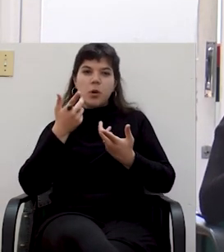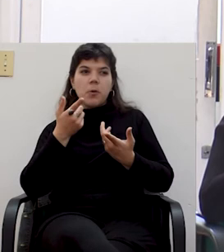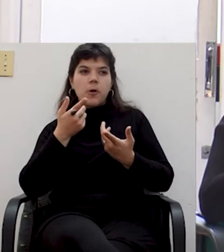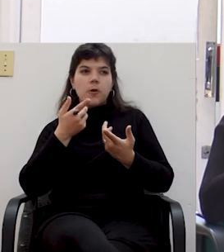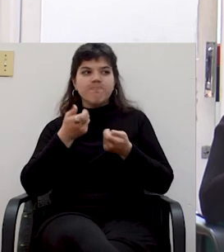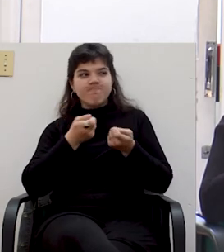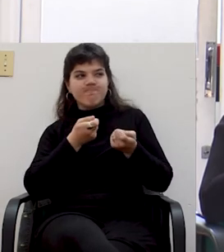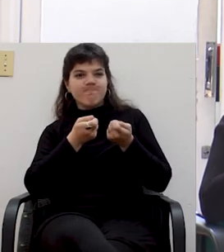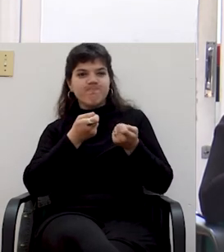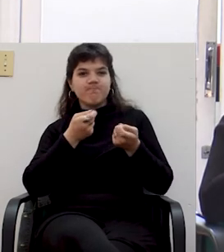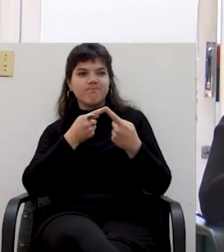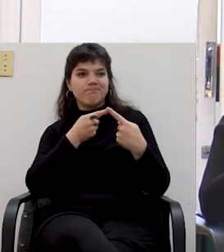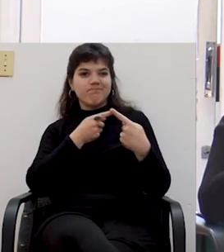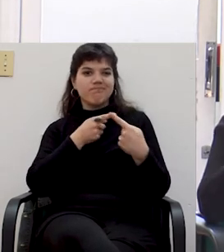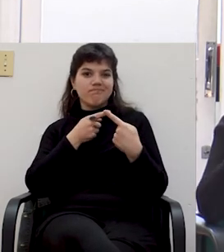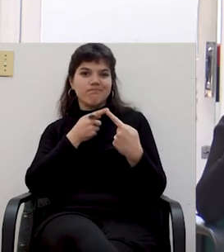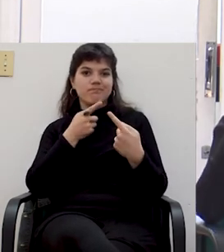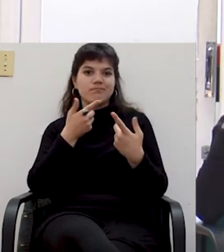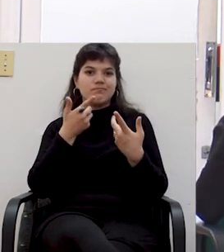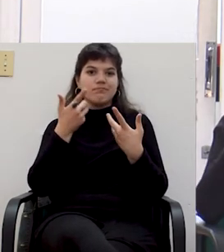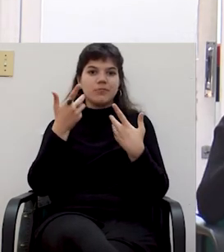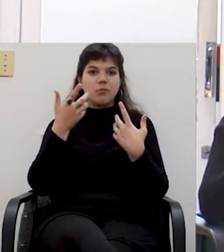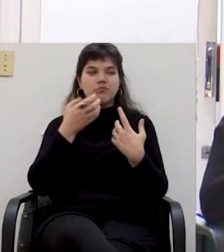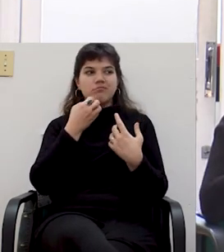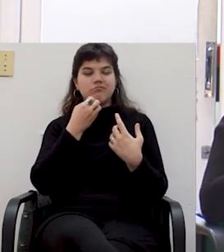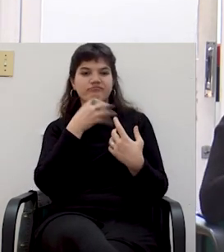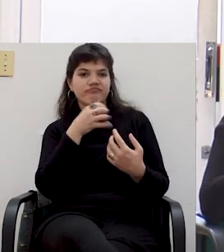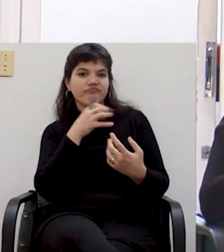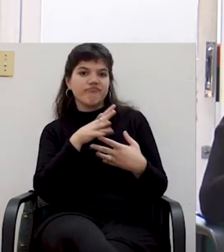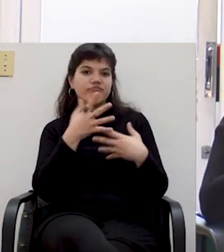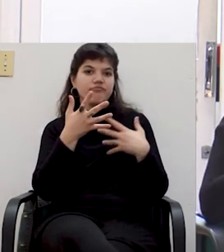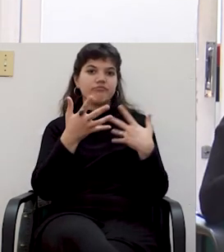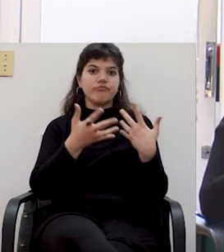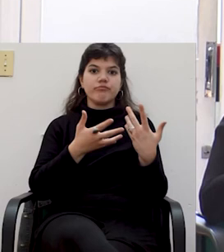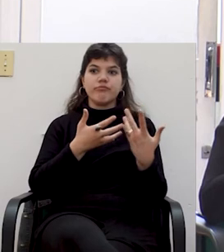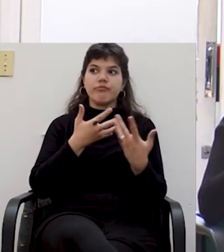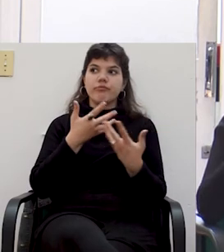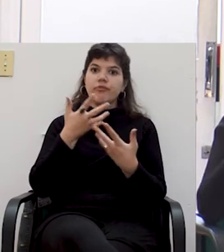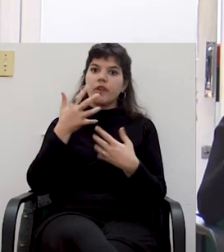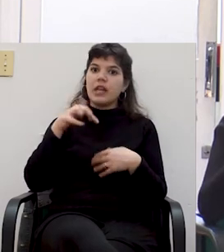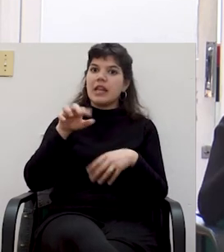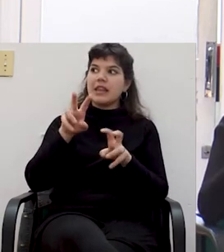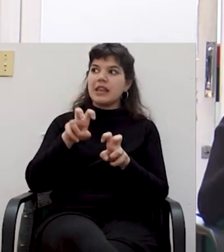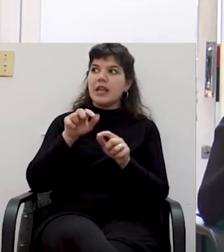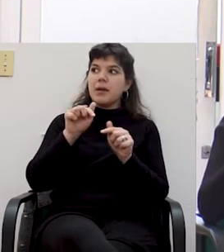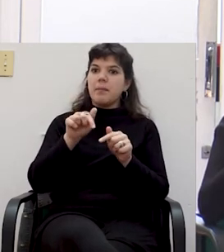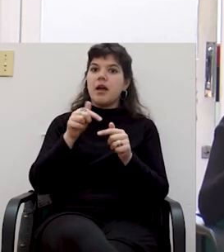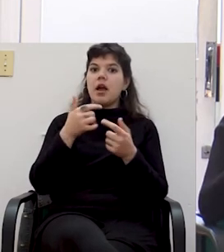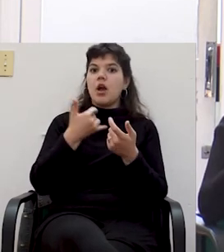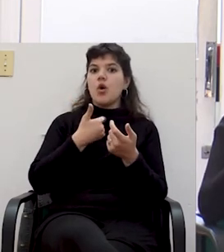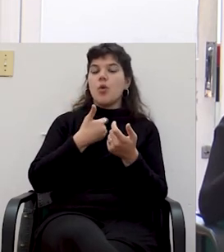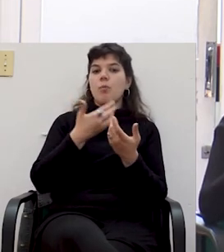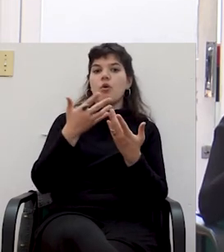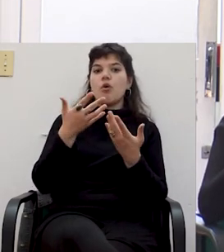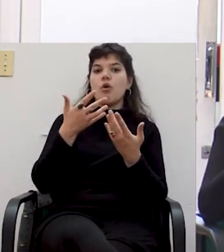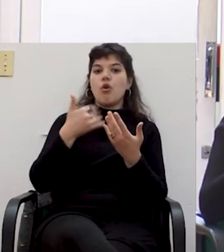tensiones y chisporroteos, diríamos, en lo que se supone que el